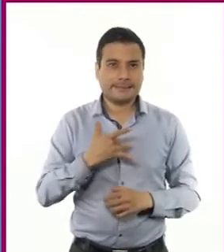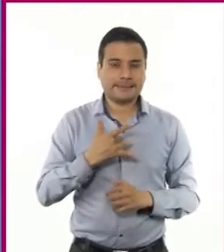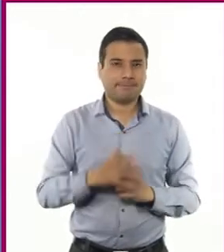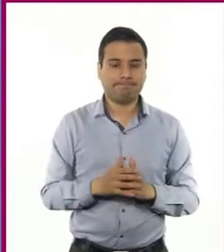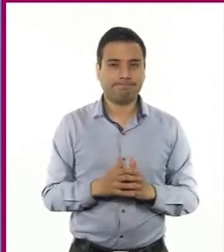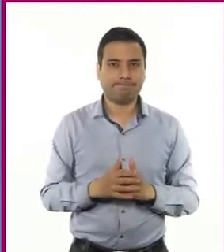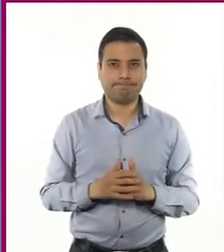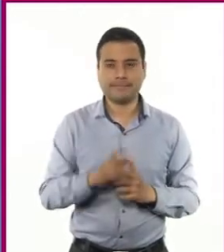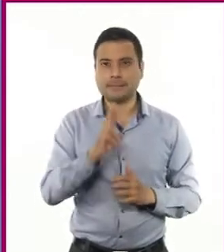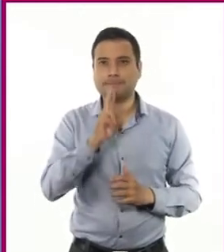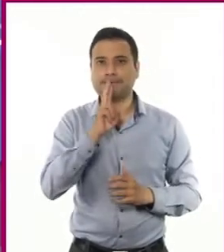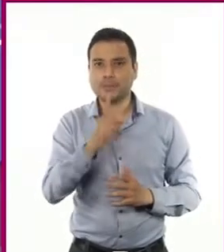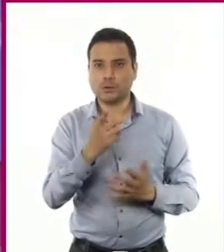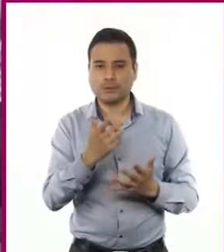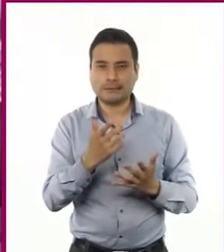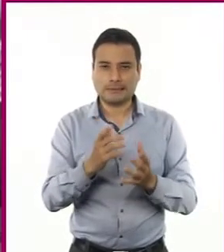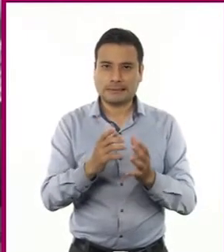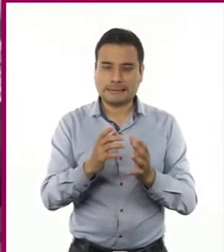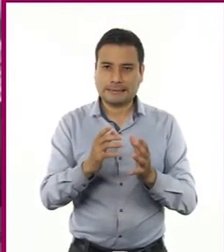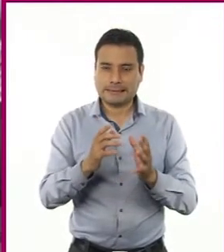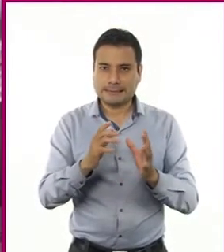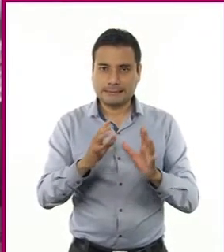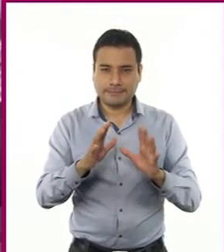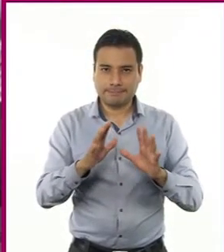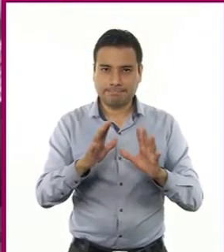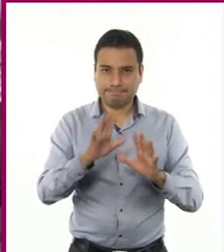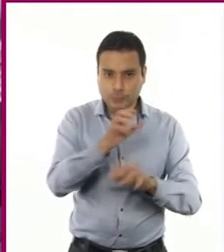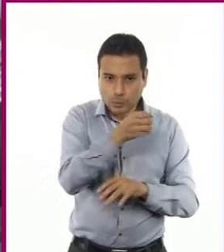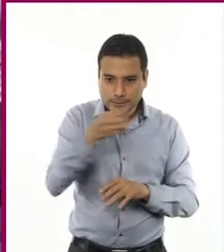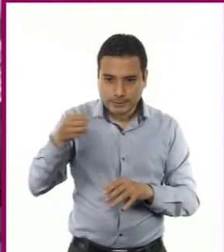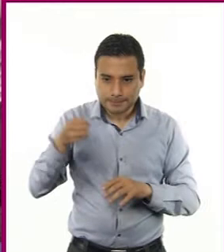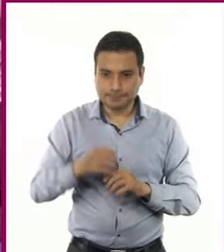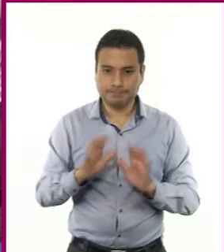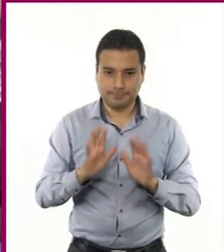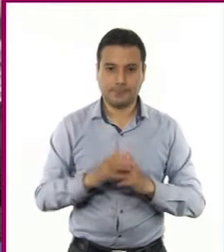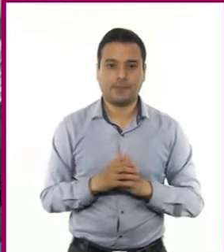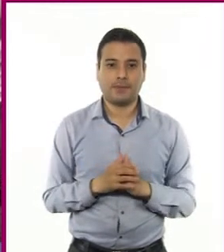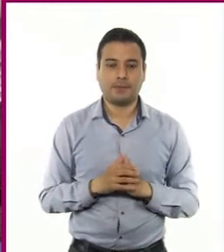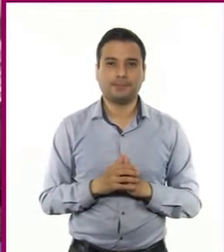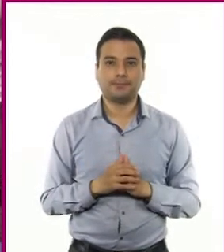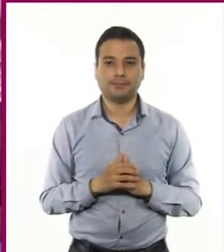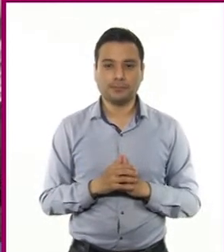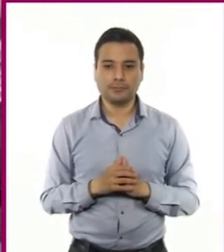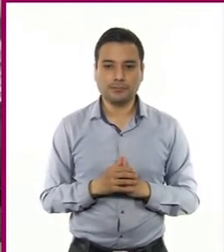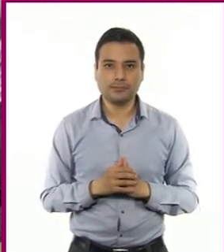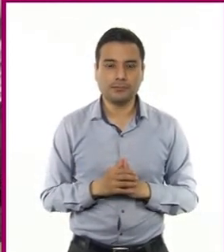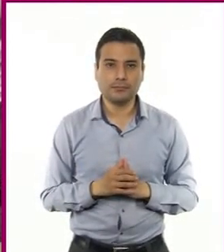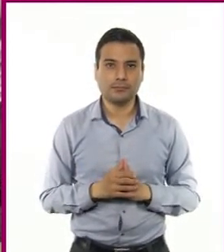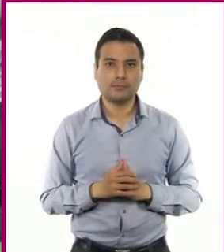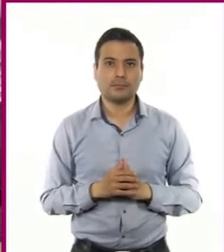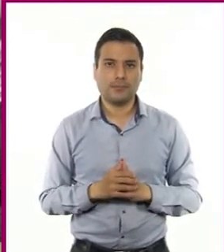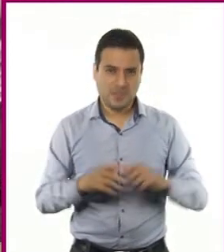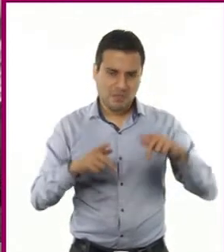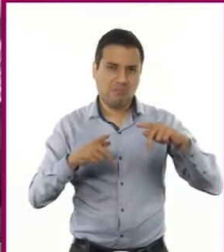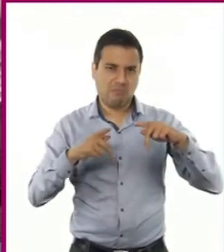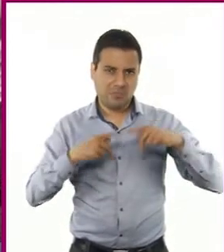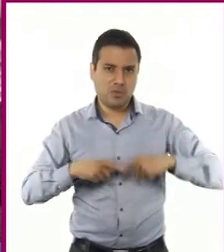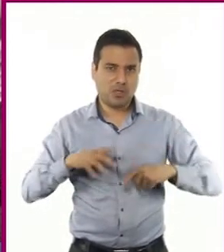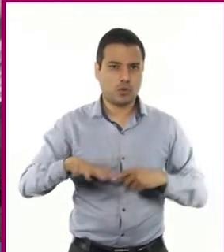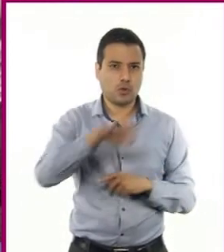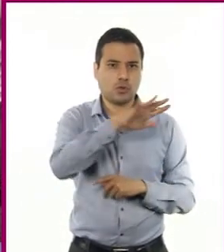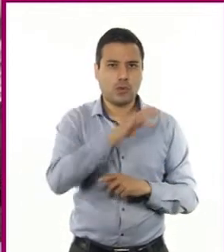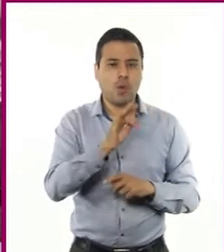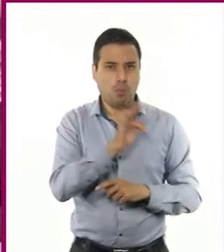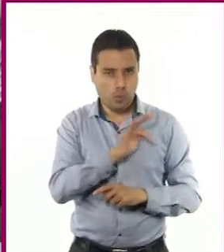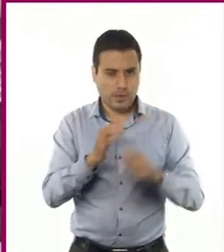de la competencia electoral. Se trataba además de que la participación política y ciudadana en los procesos electorales